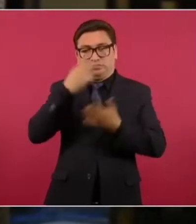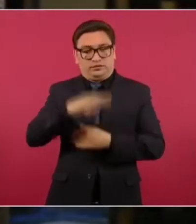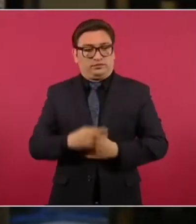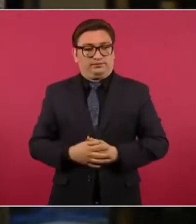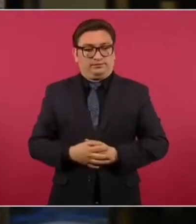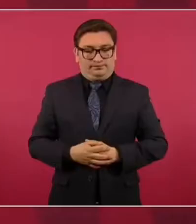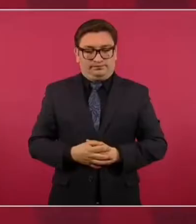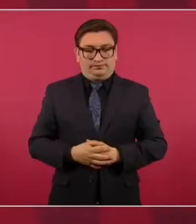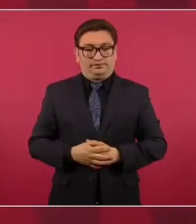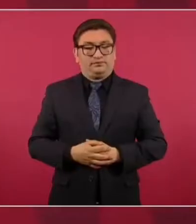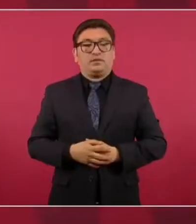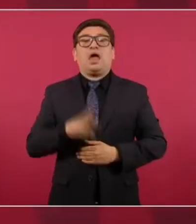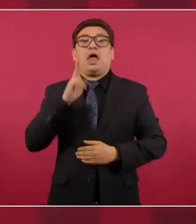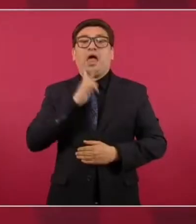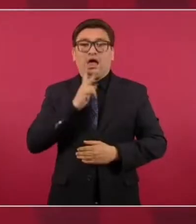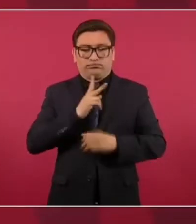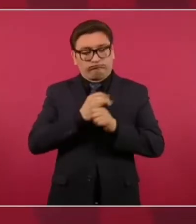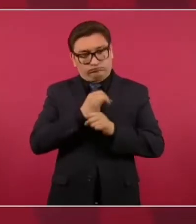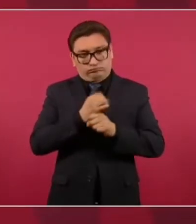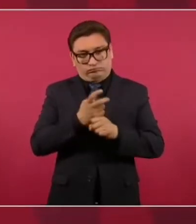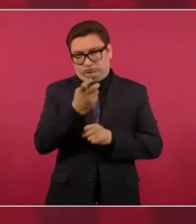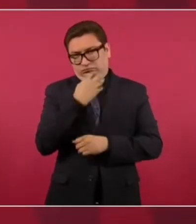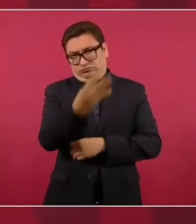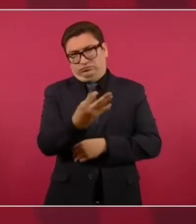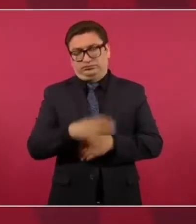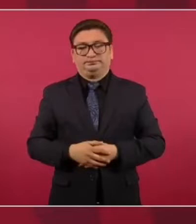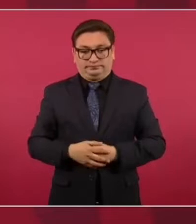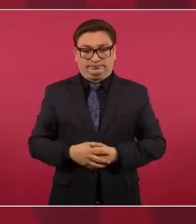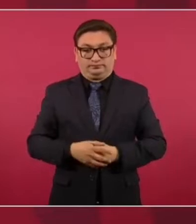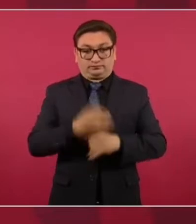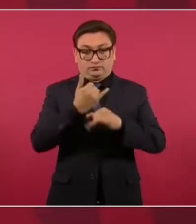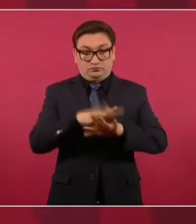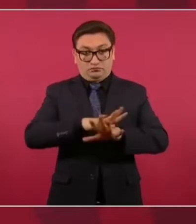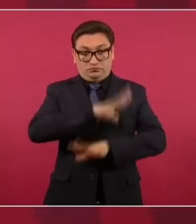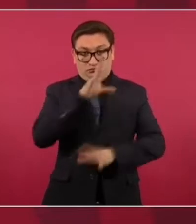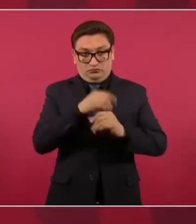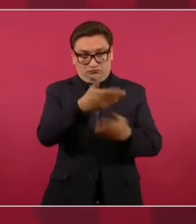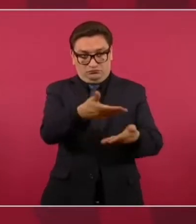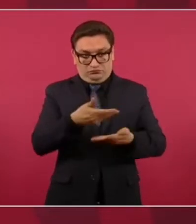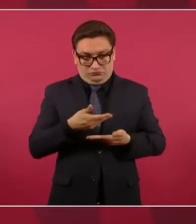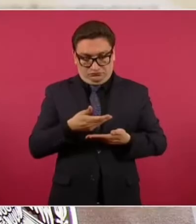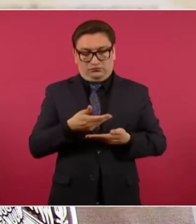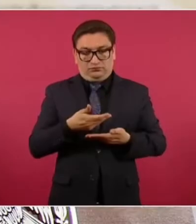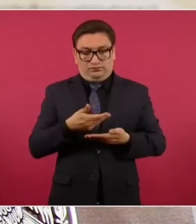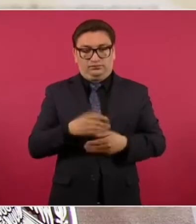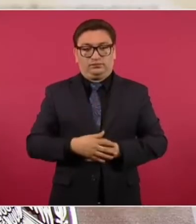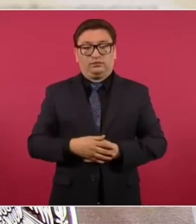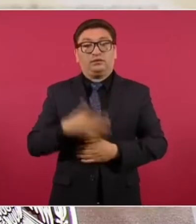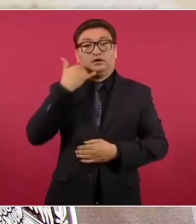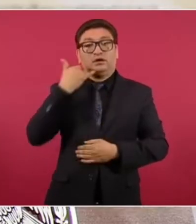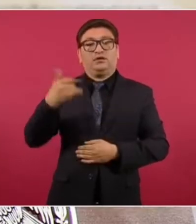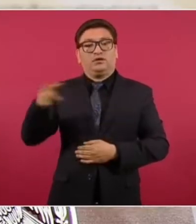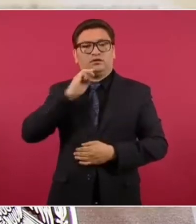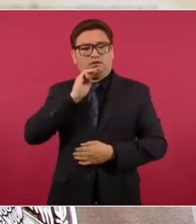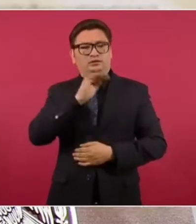Vamos a ver el caso. Te ofrecemos eso, nos das toda la información. Madre,